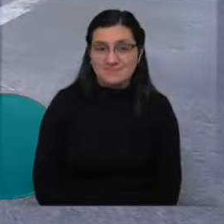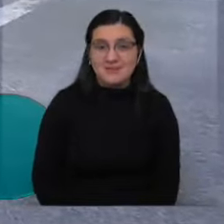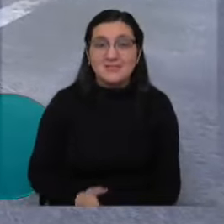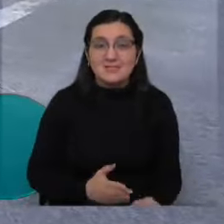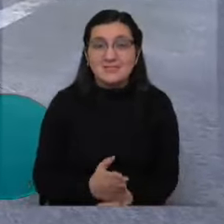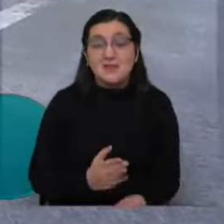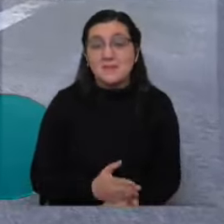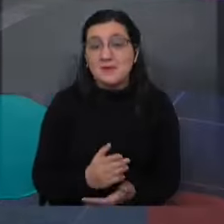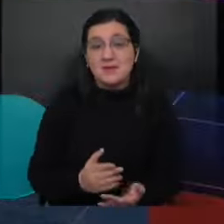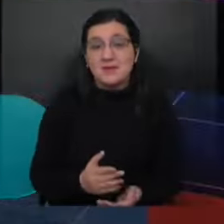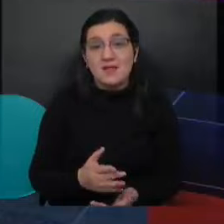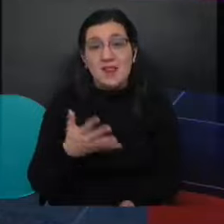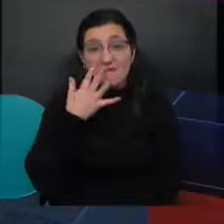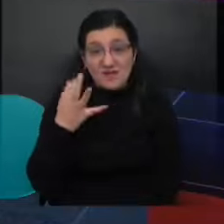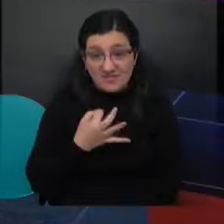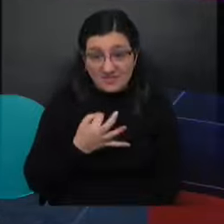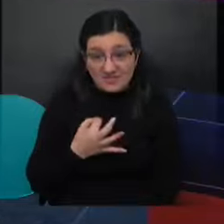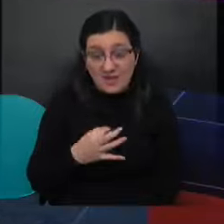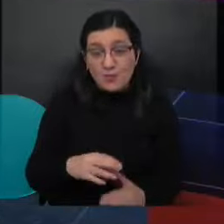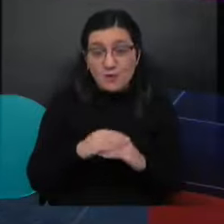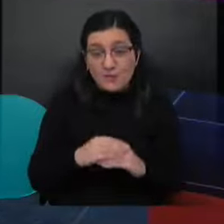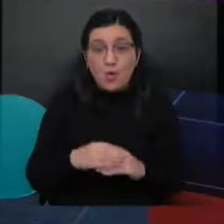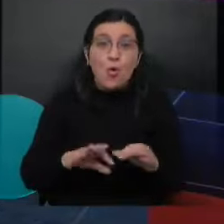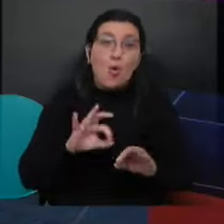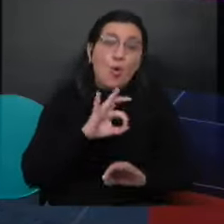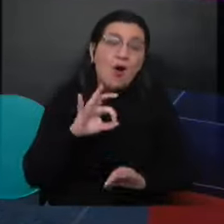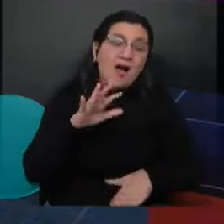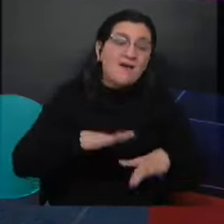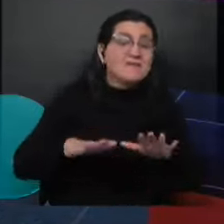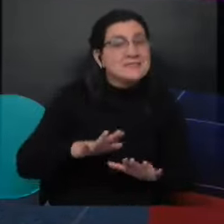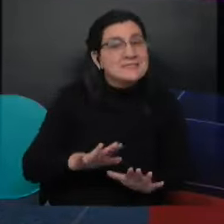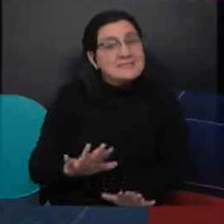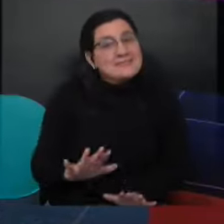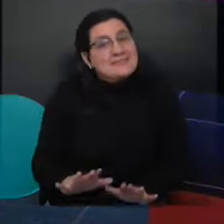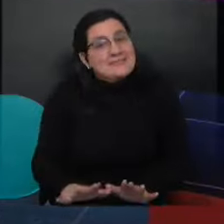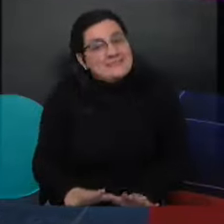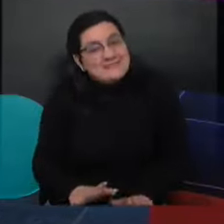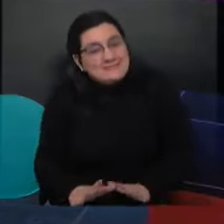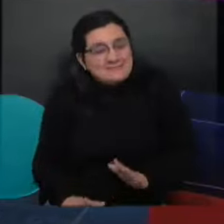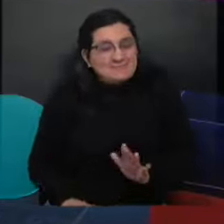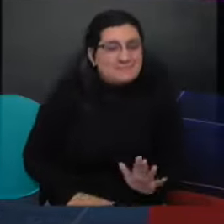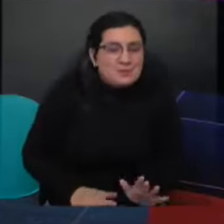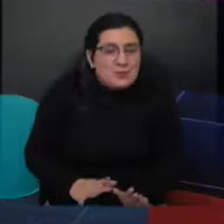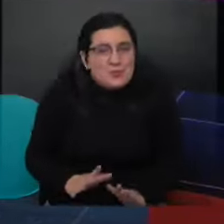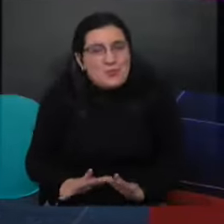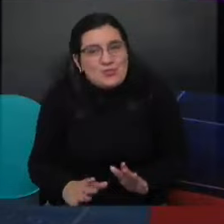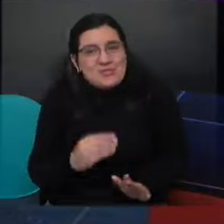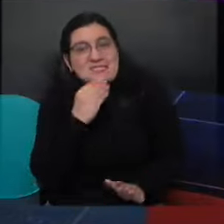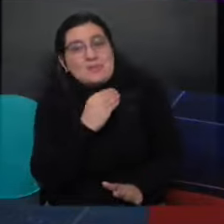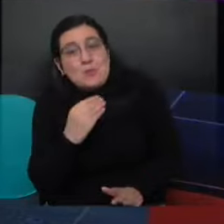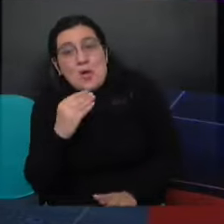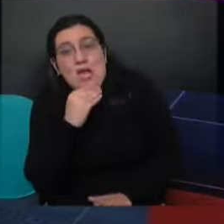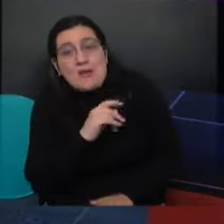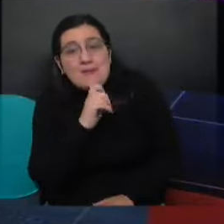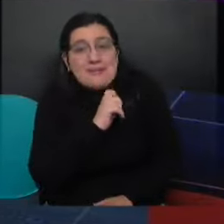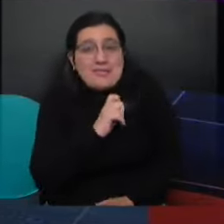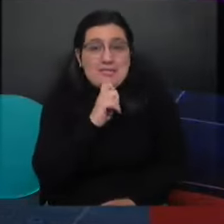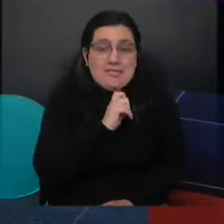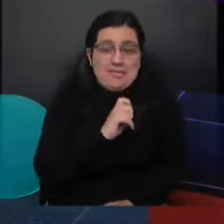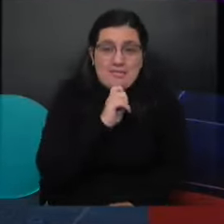dic siempre la verdad un amigo o a veces uno puede este dibujarla para no